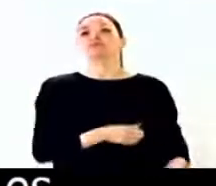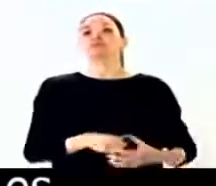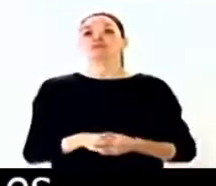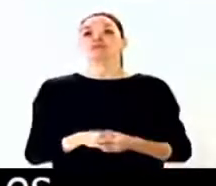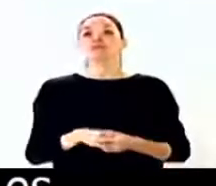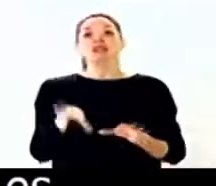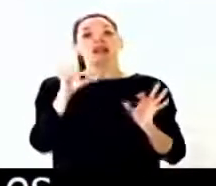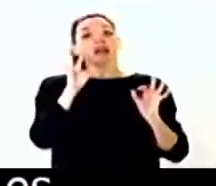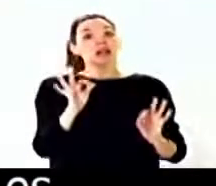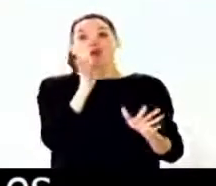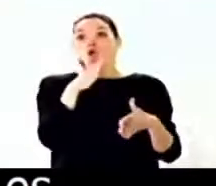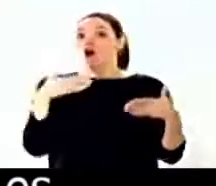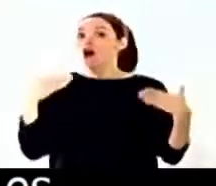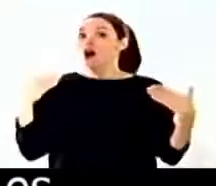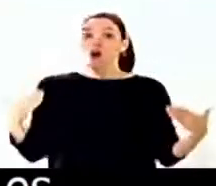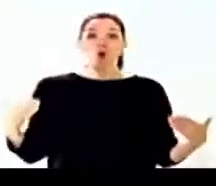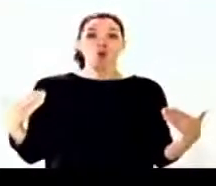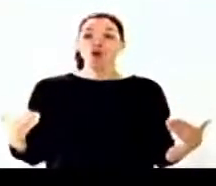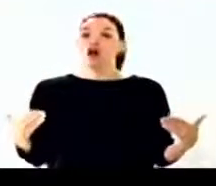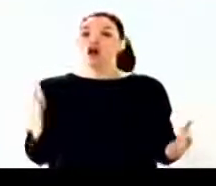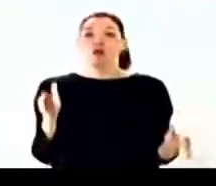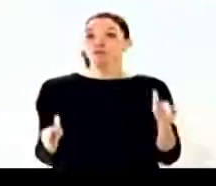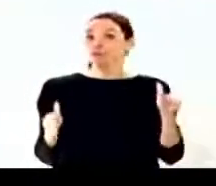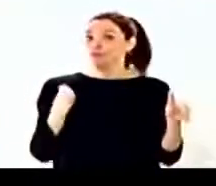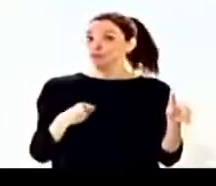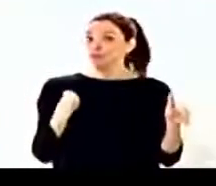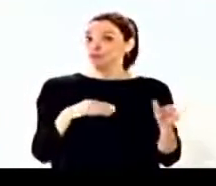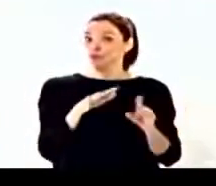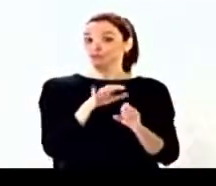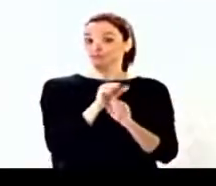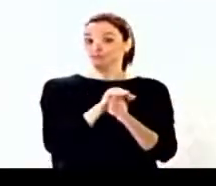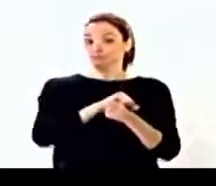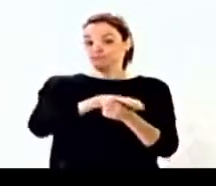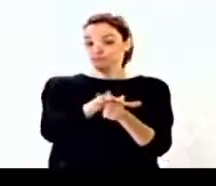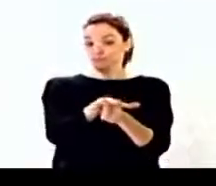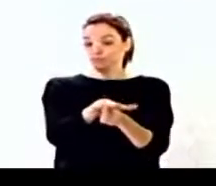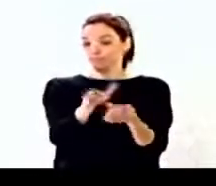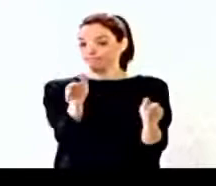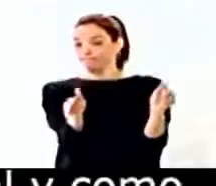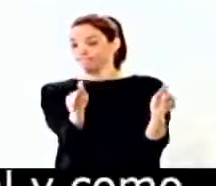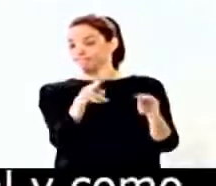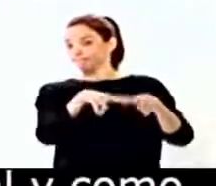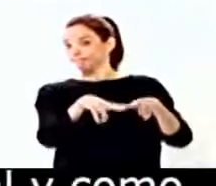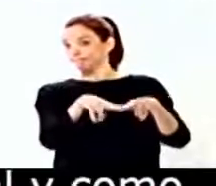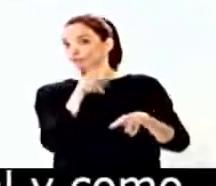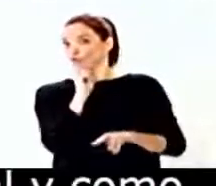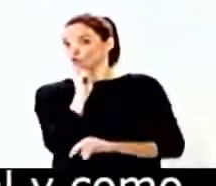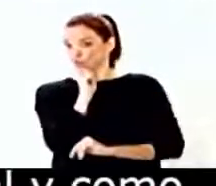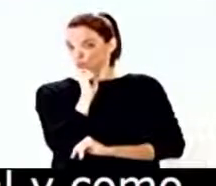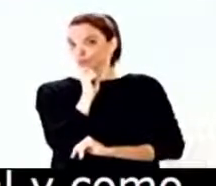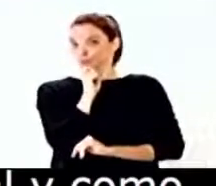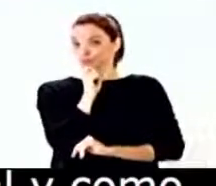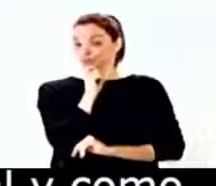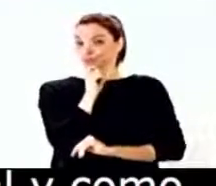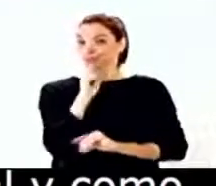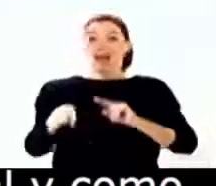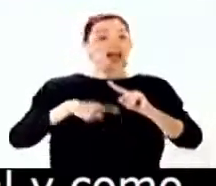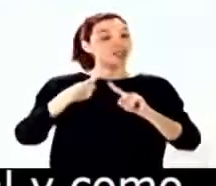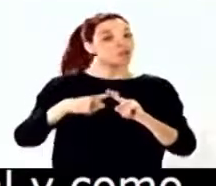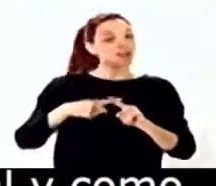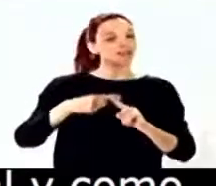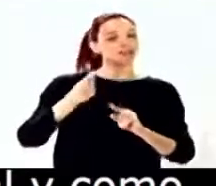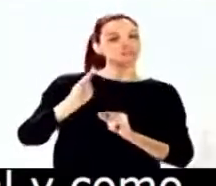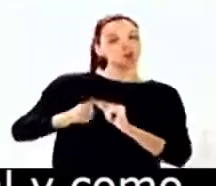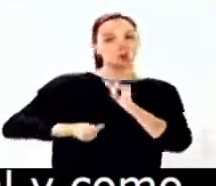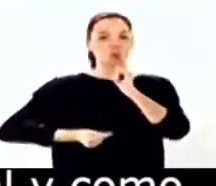momentos, tal y como está la pandemia y en el que posiblemente hay que ir